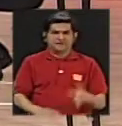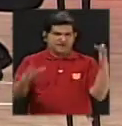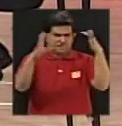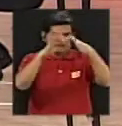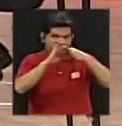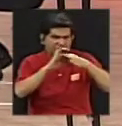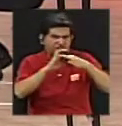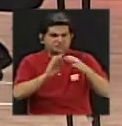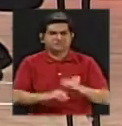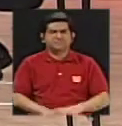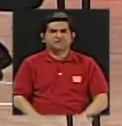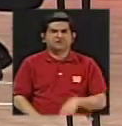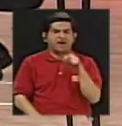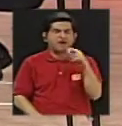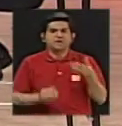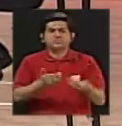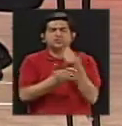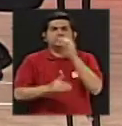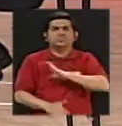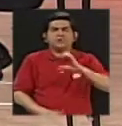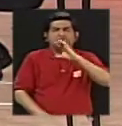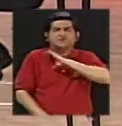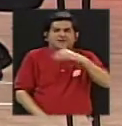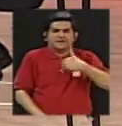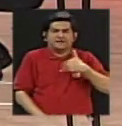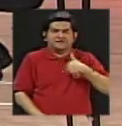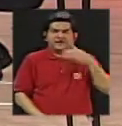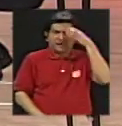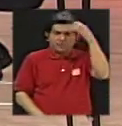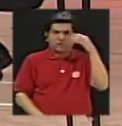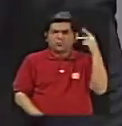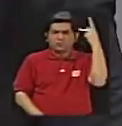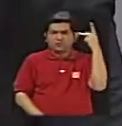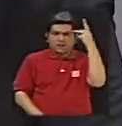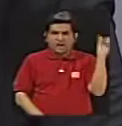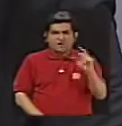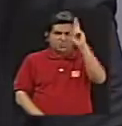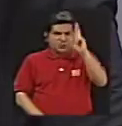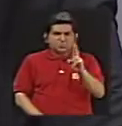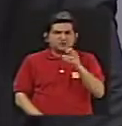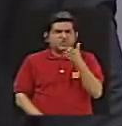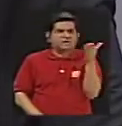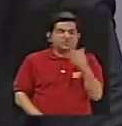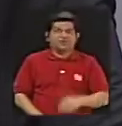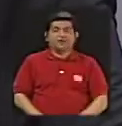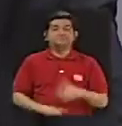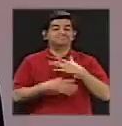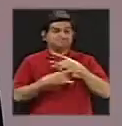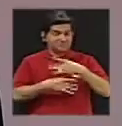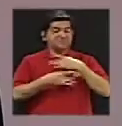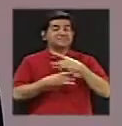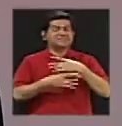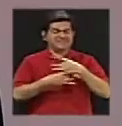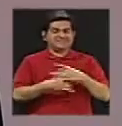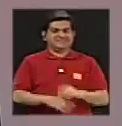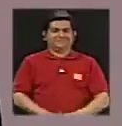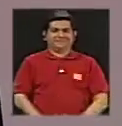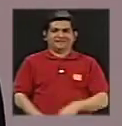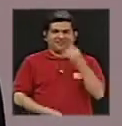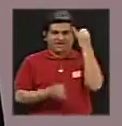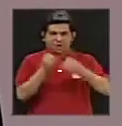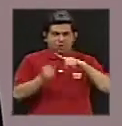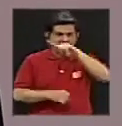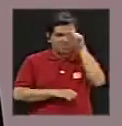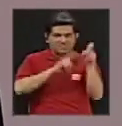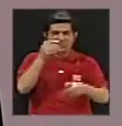a esos nuevos rasgos de la cultura política costarricense? Vea qué interesante, por ejemplo, que en la última